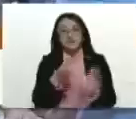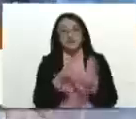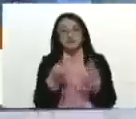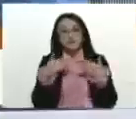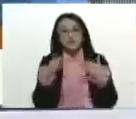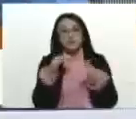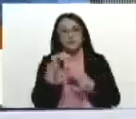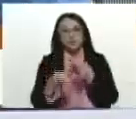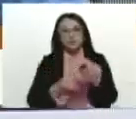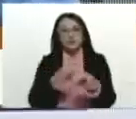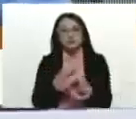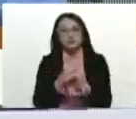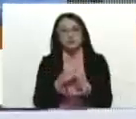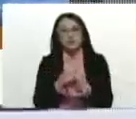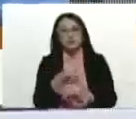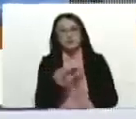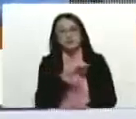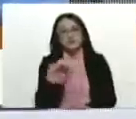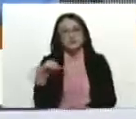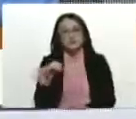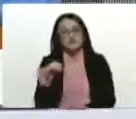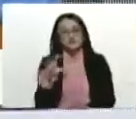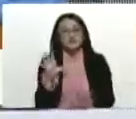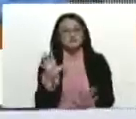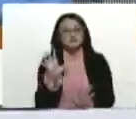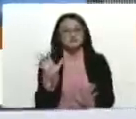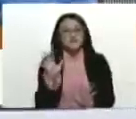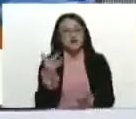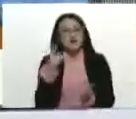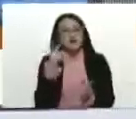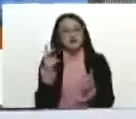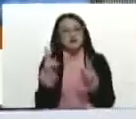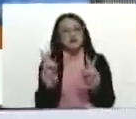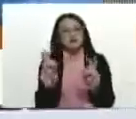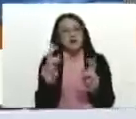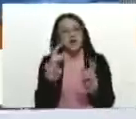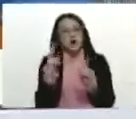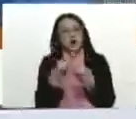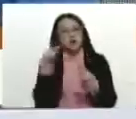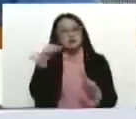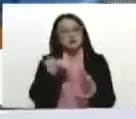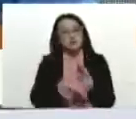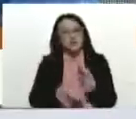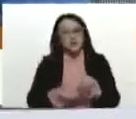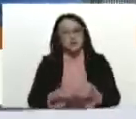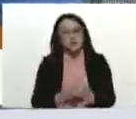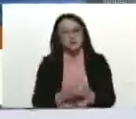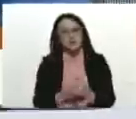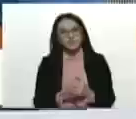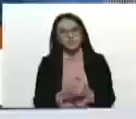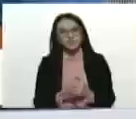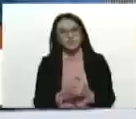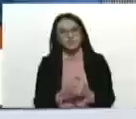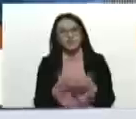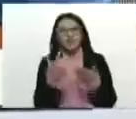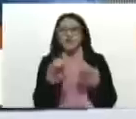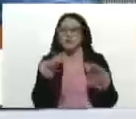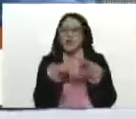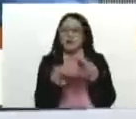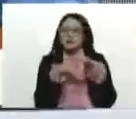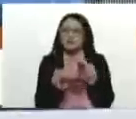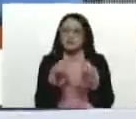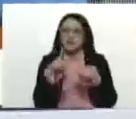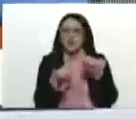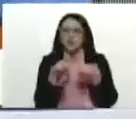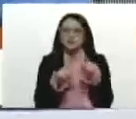público internacional privatizando lo que les conviene a ellos como el conocimiento y haciendo que sean bienes de libre acceso bienes fundamentales